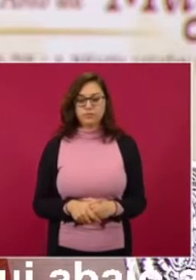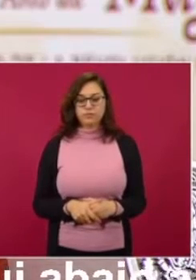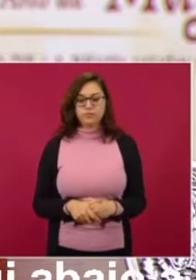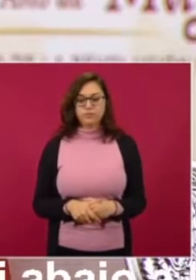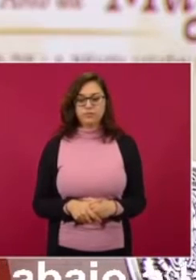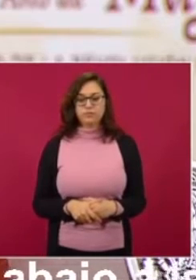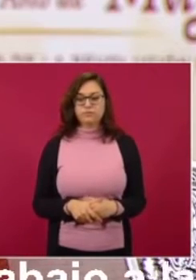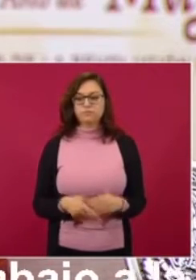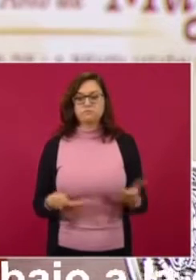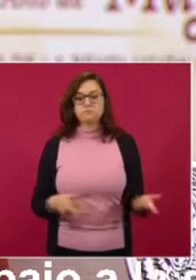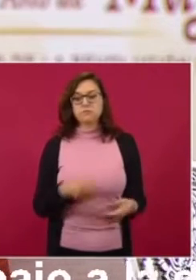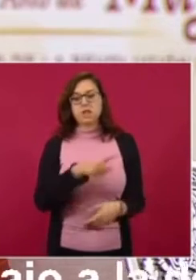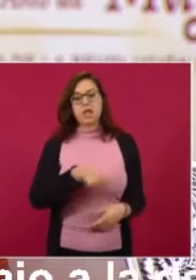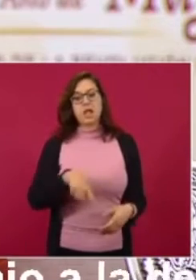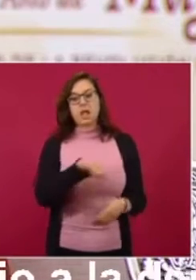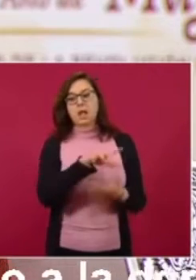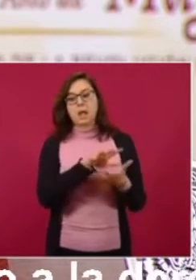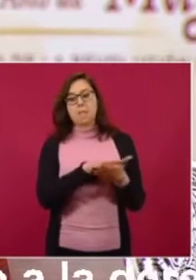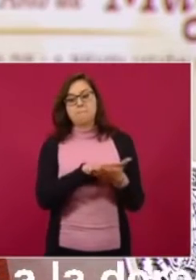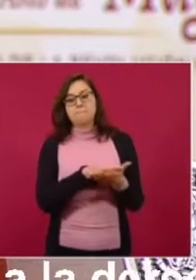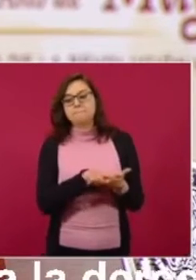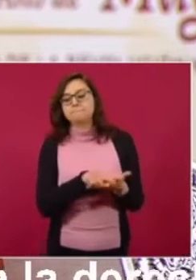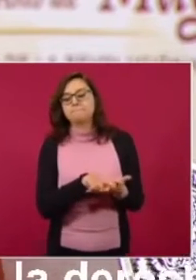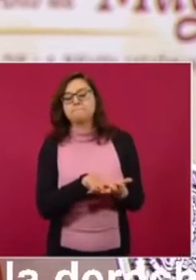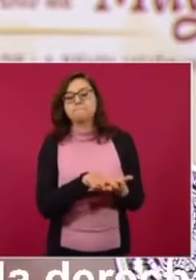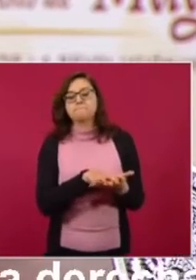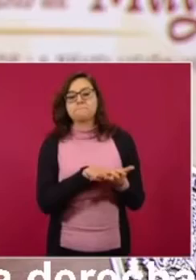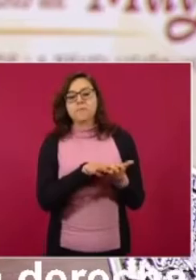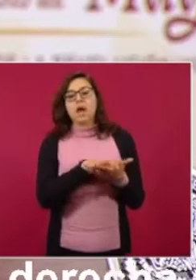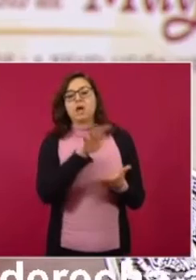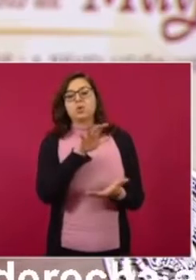la mayoría está buscando